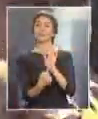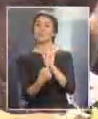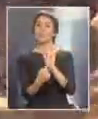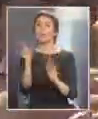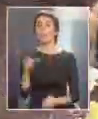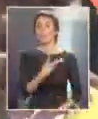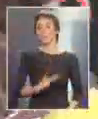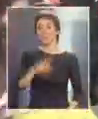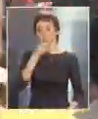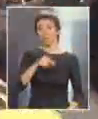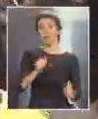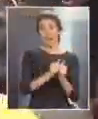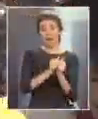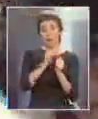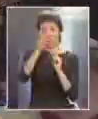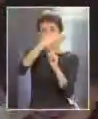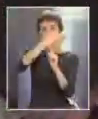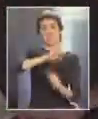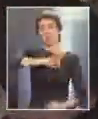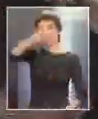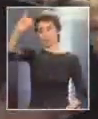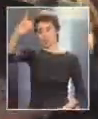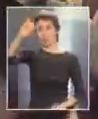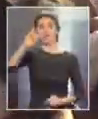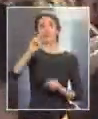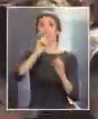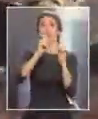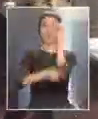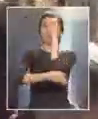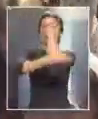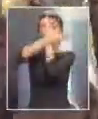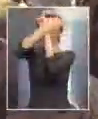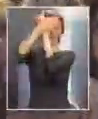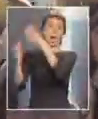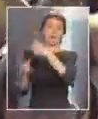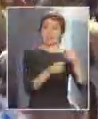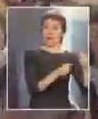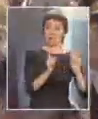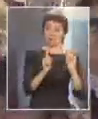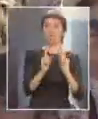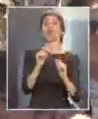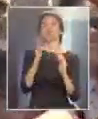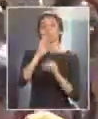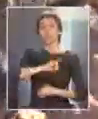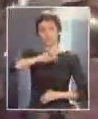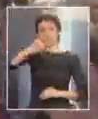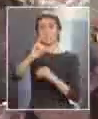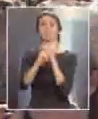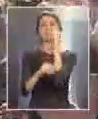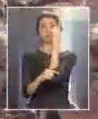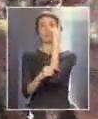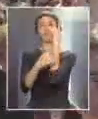nos debería acompañar de aquí en adelante, sin ser incluso sacado de este mástil, el gran pabellón patrio que está enfrente del Palacio de